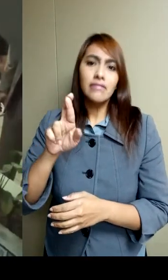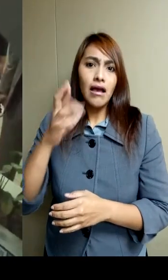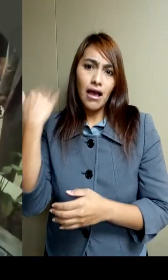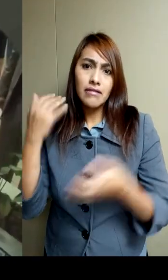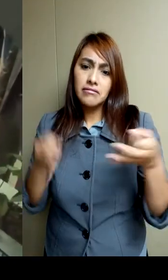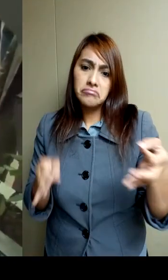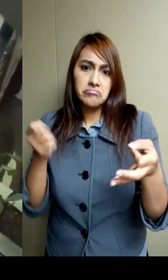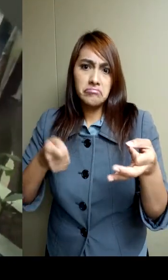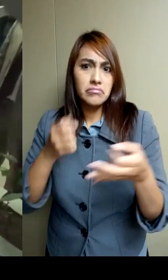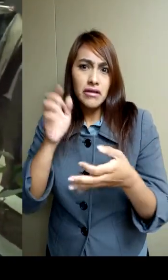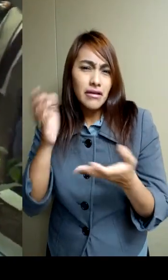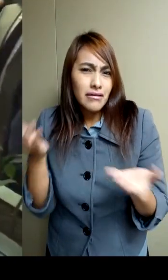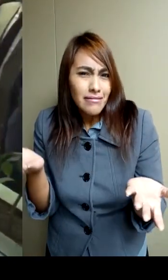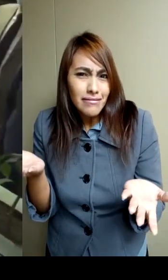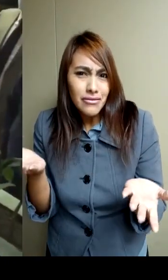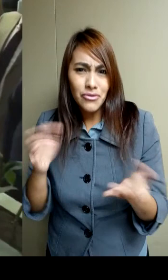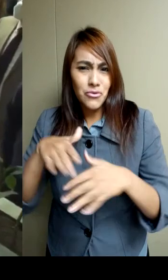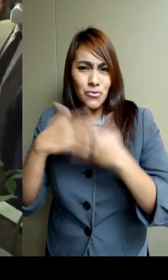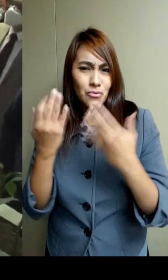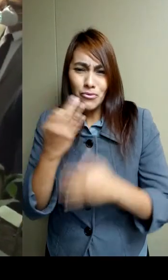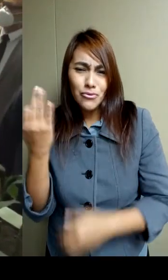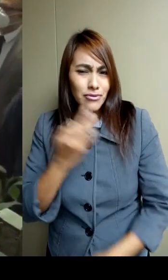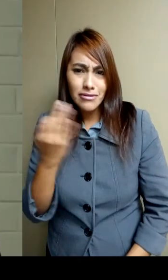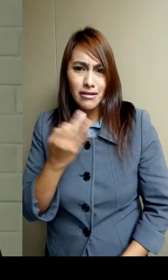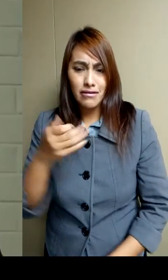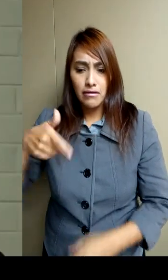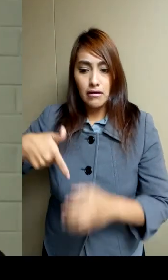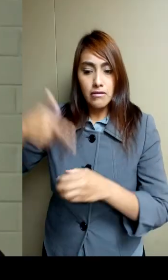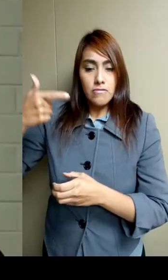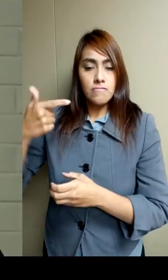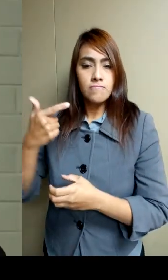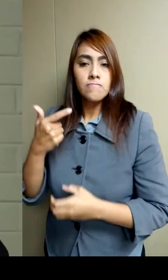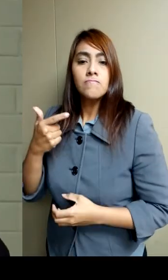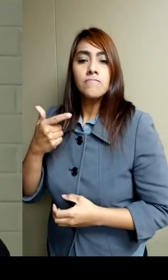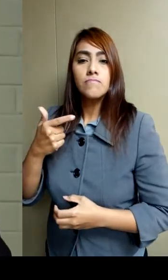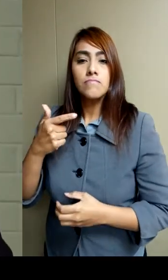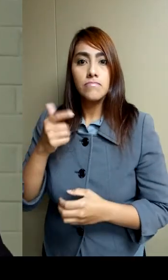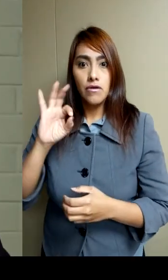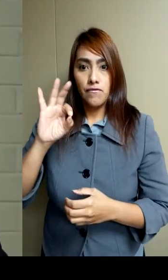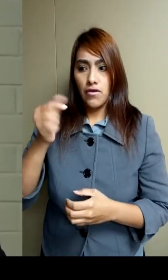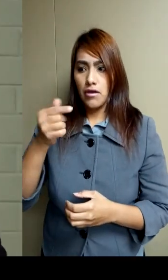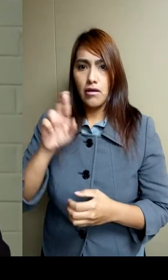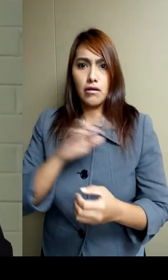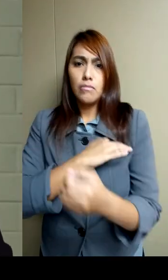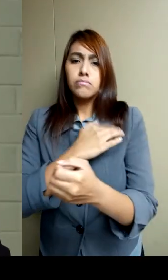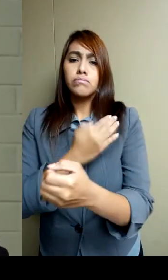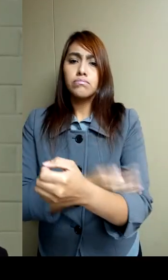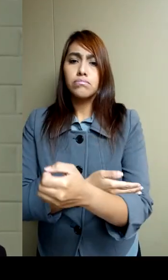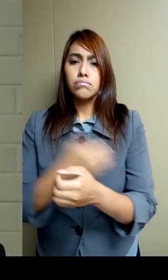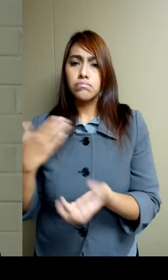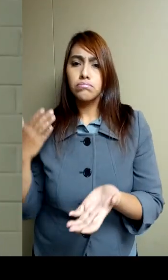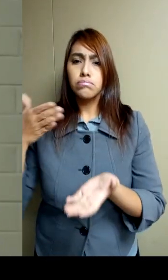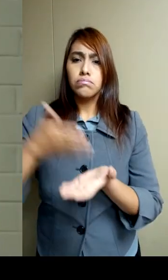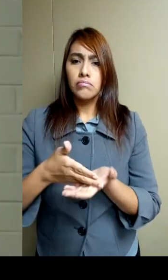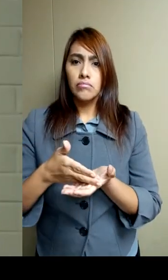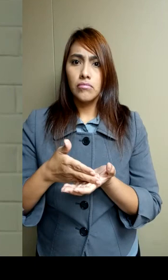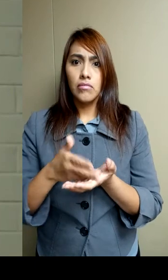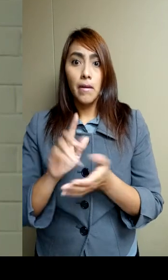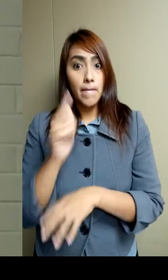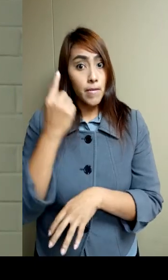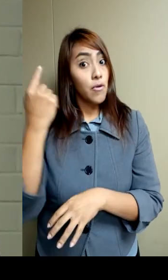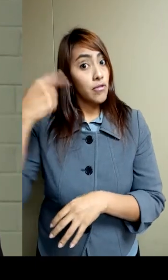tenía una orden de registro no necesitaban a llevar armas la fiscalía lleva con su investidura de autoridad